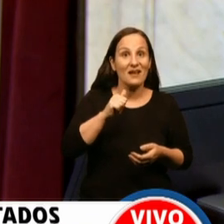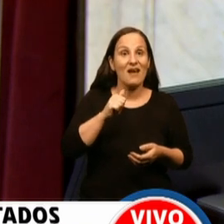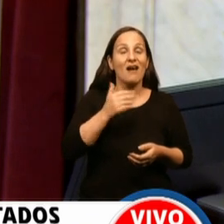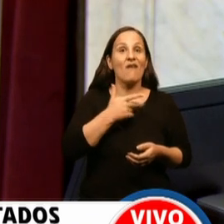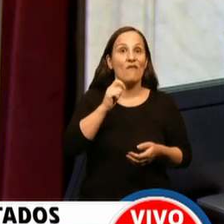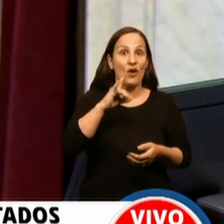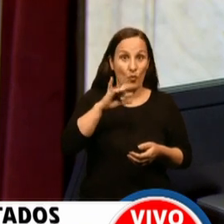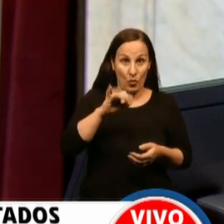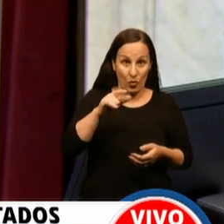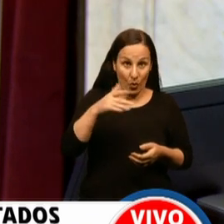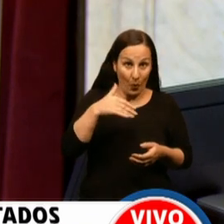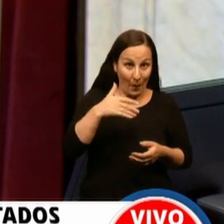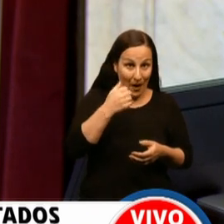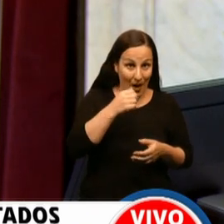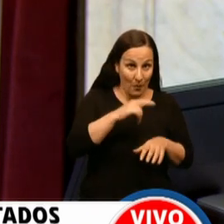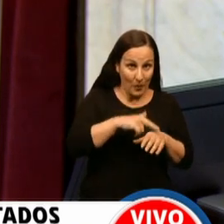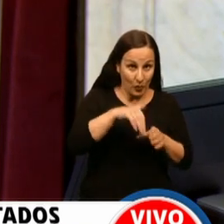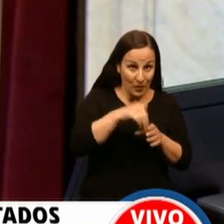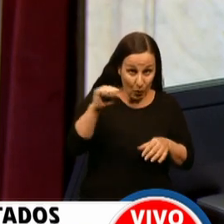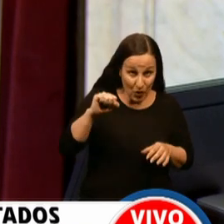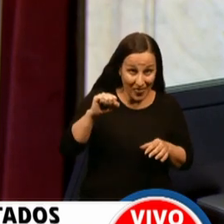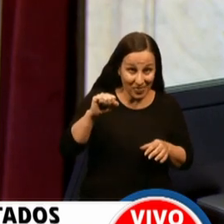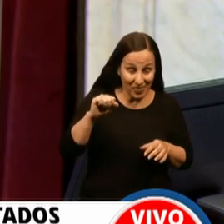ausente a la hora de votar diputados por el estado